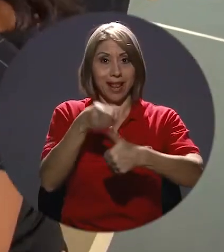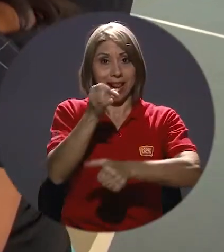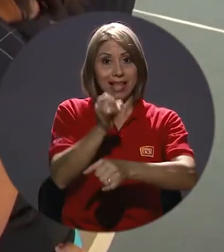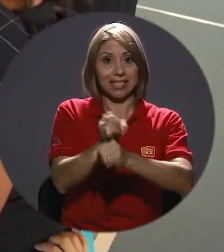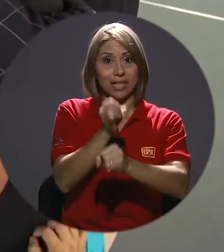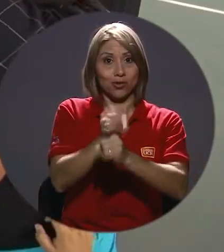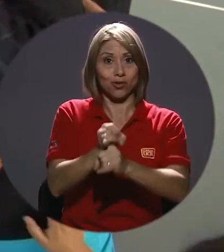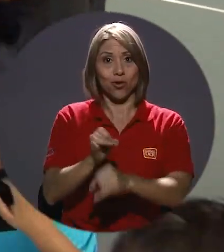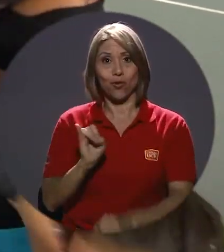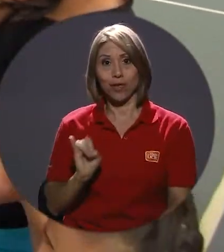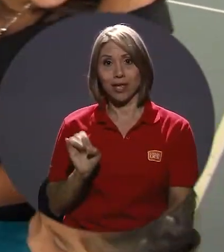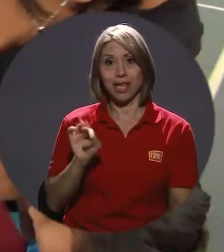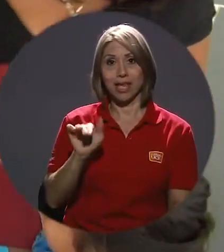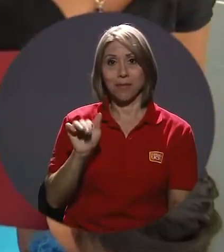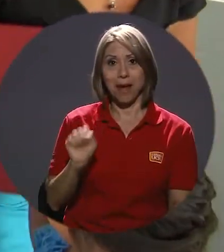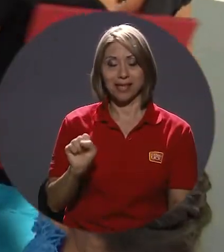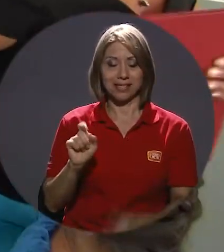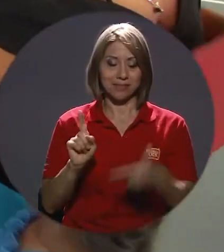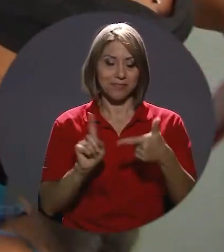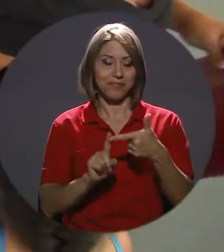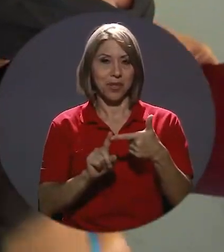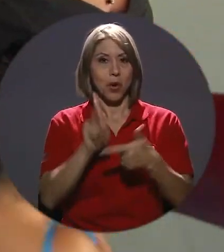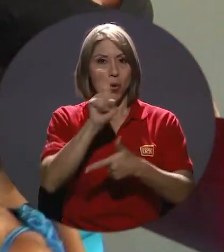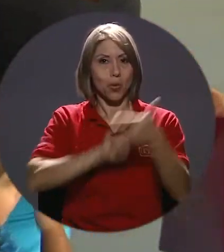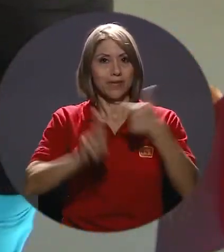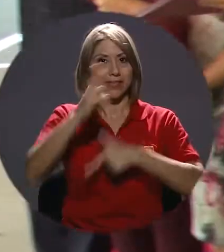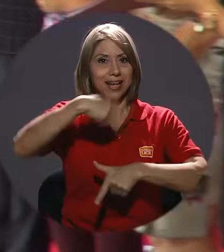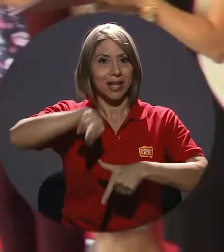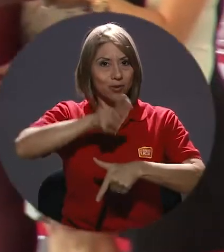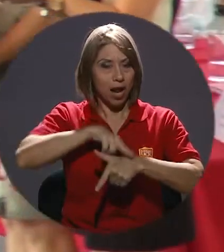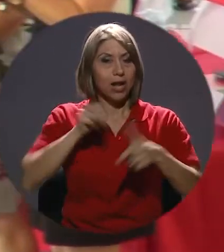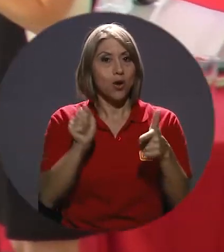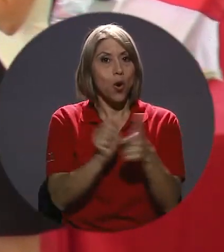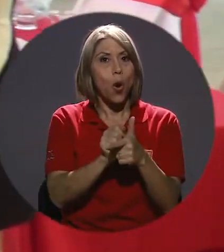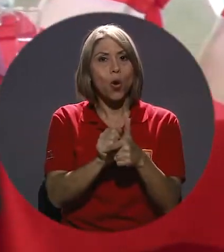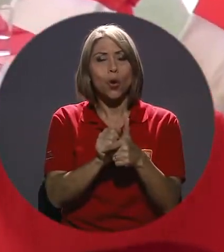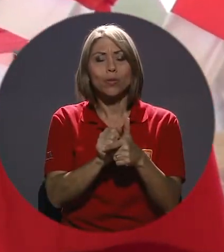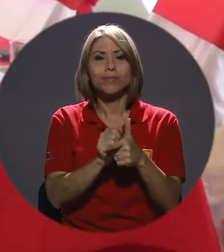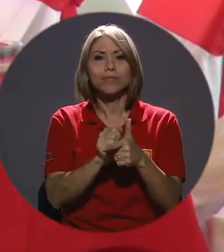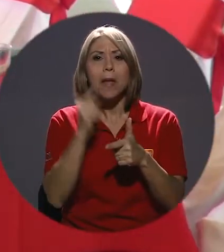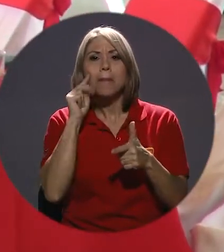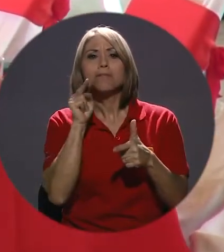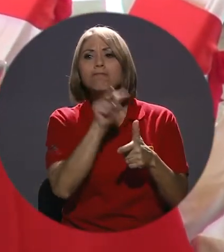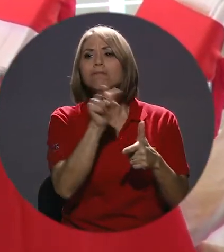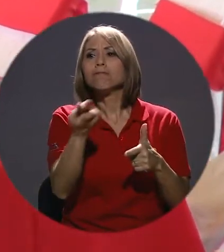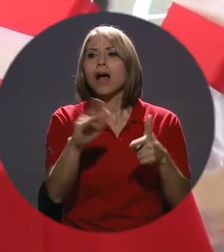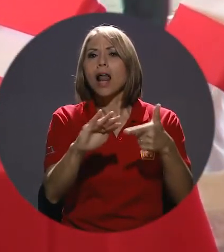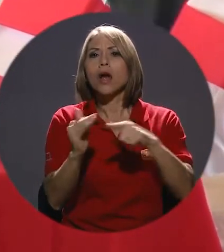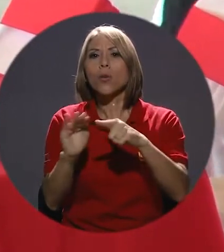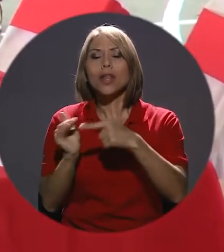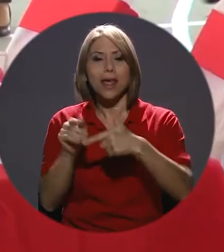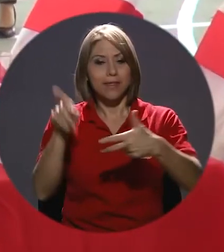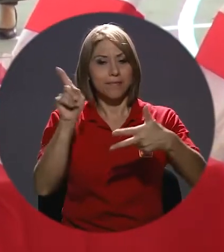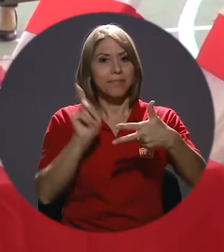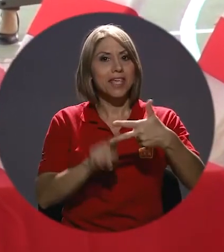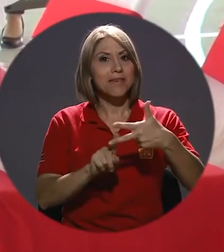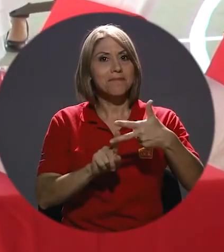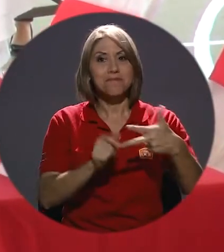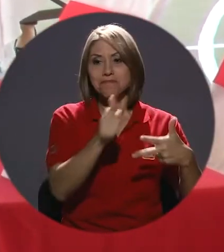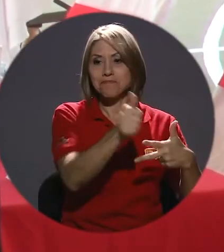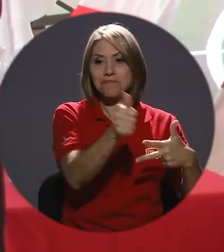La institución, en este caso el IMAS por un lado, la Universidad Nacional por otro, con su proyección siempre a la comunidad,